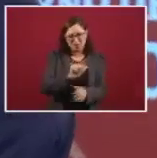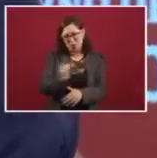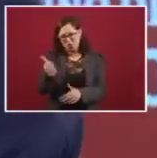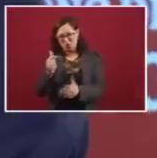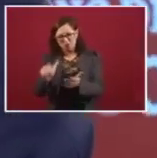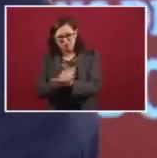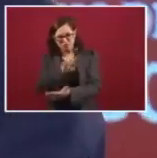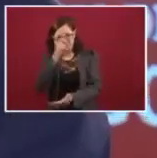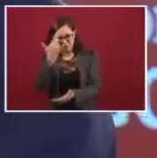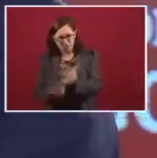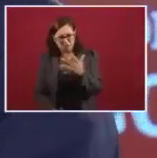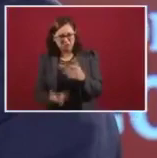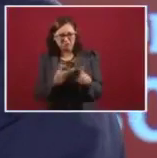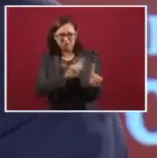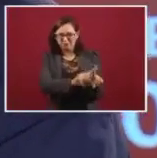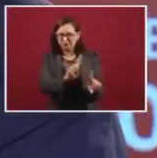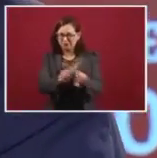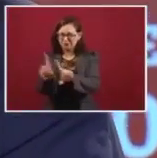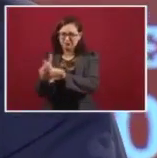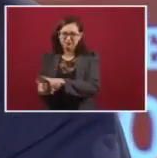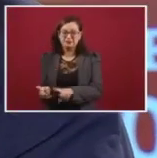10. Entonces,